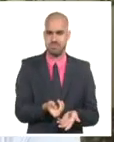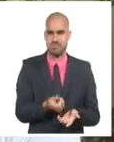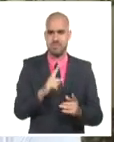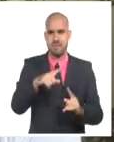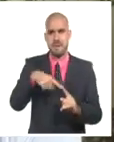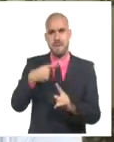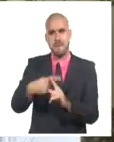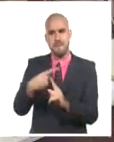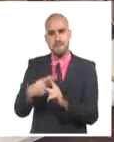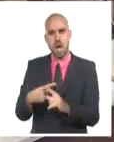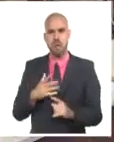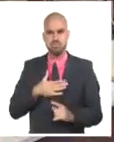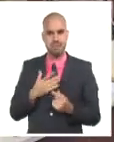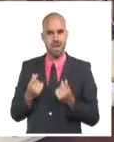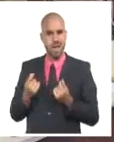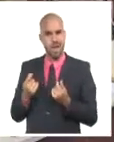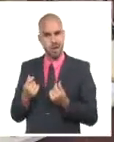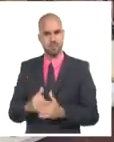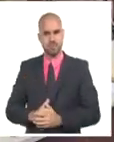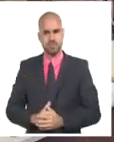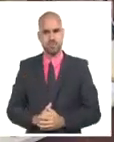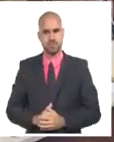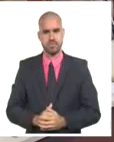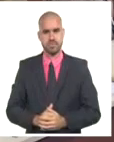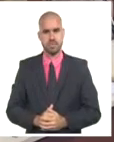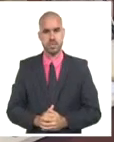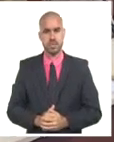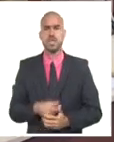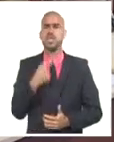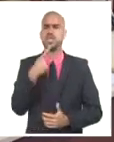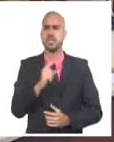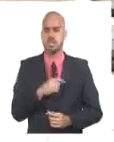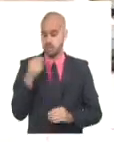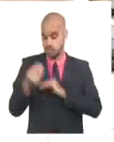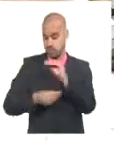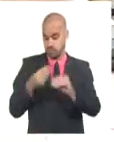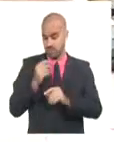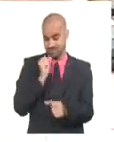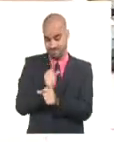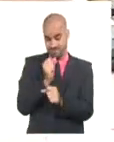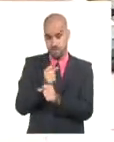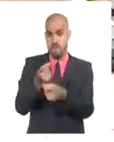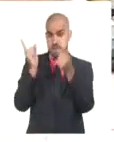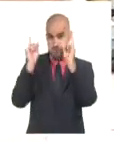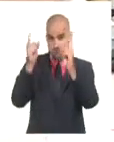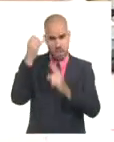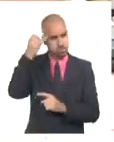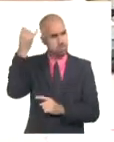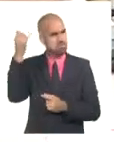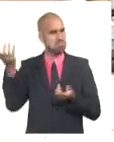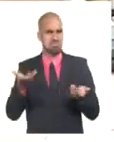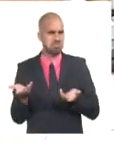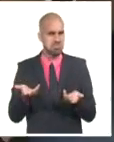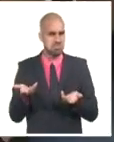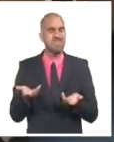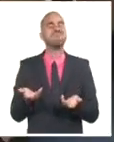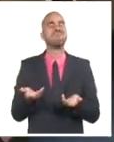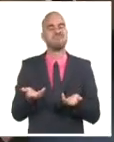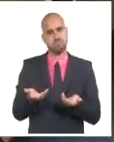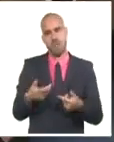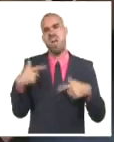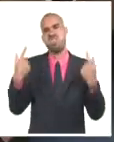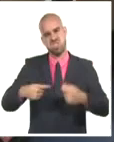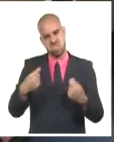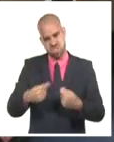nuestros sectores económicos. Cuando se habla de transformación del trabajo político e ideológico, necesariamente hay que pensar y